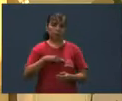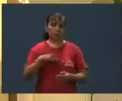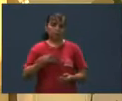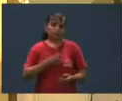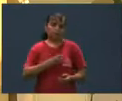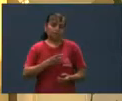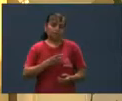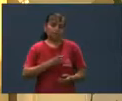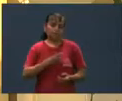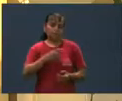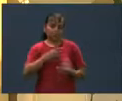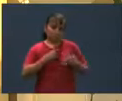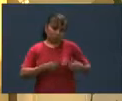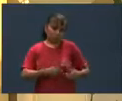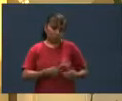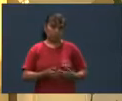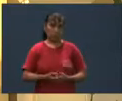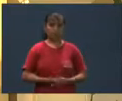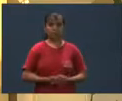de nuestro corazón.